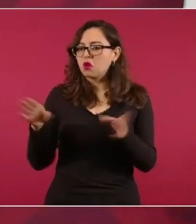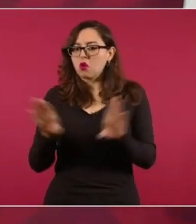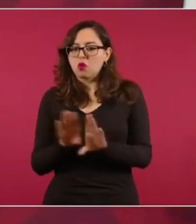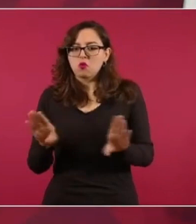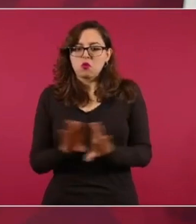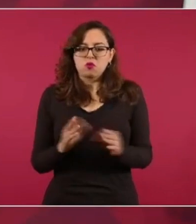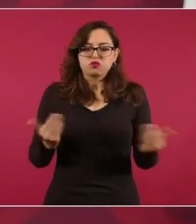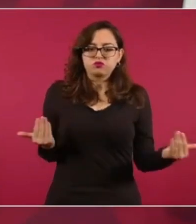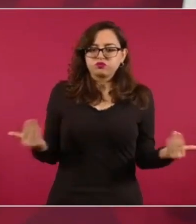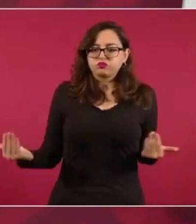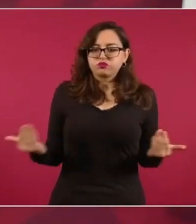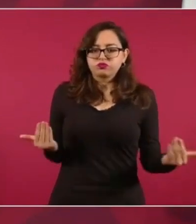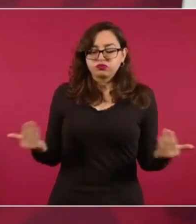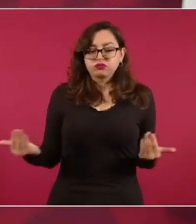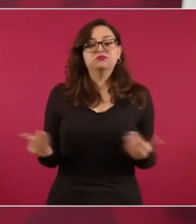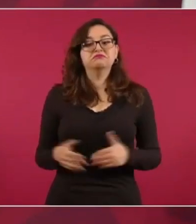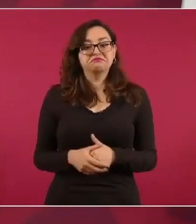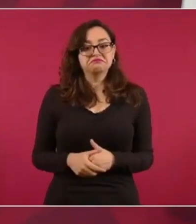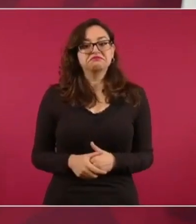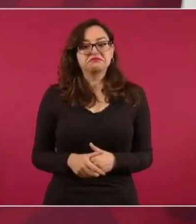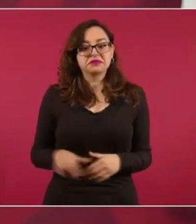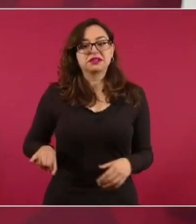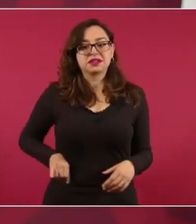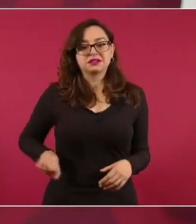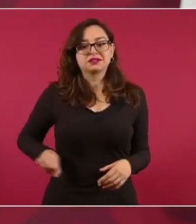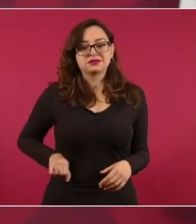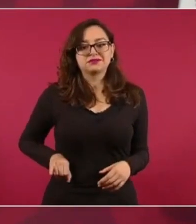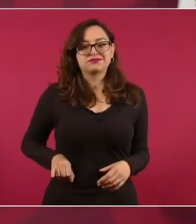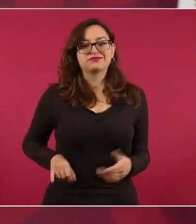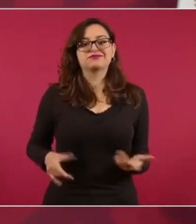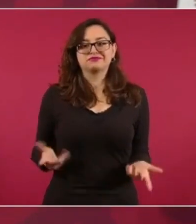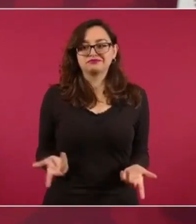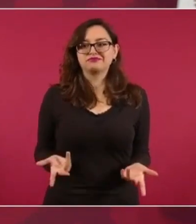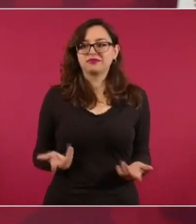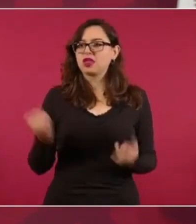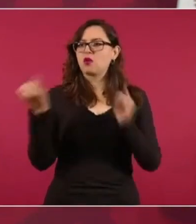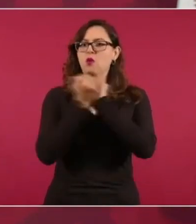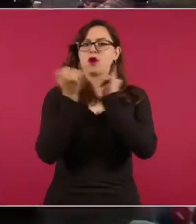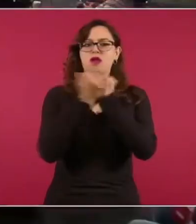que esto suele pasar en otros países.